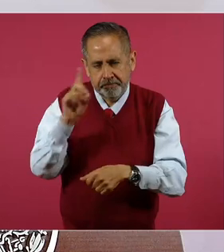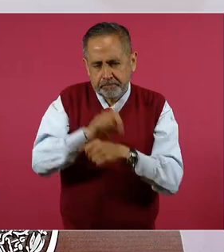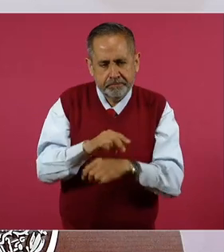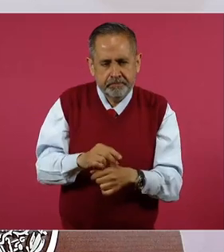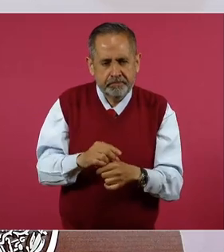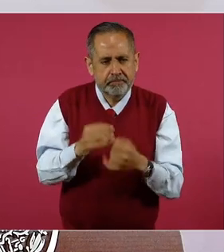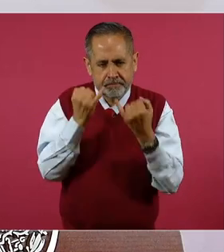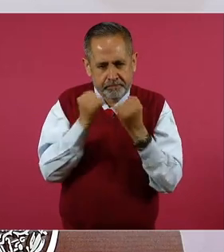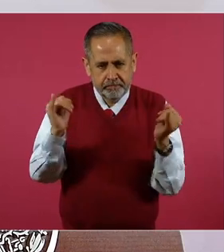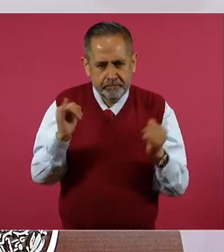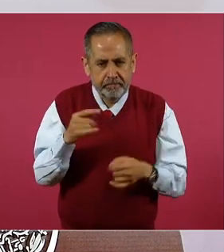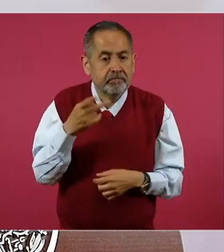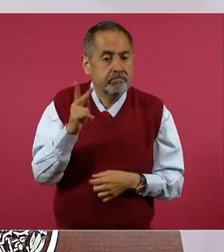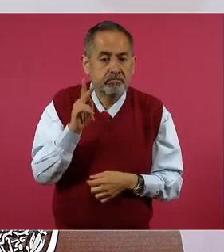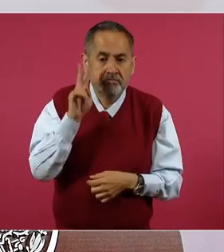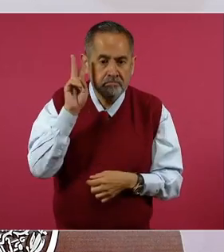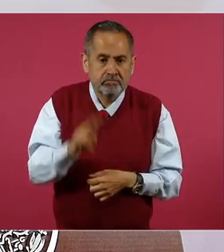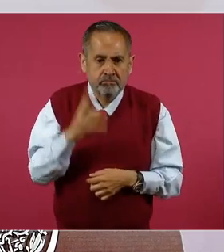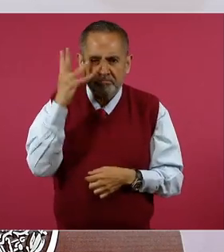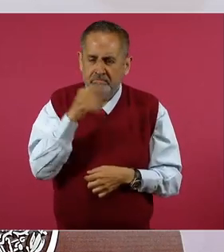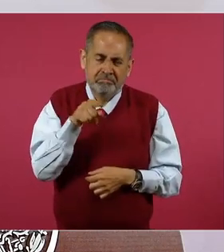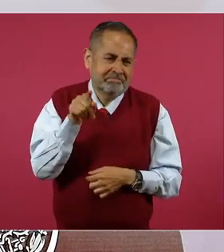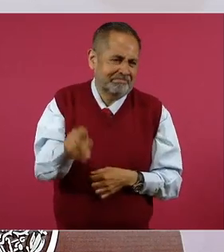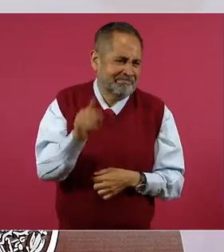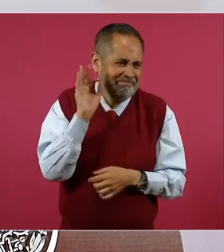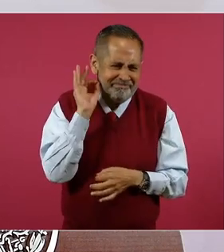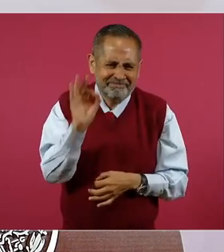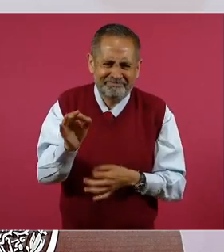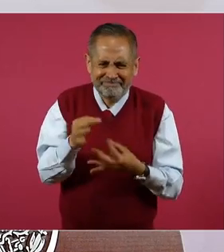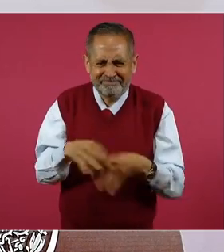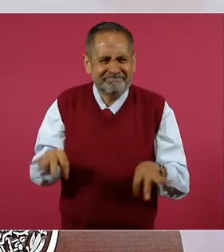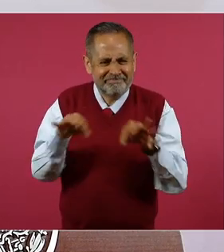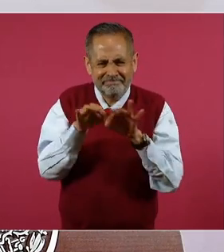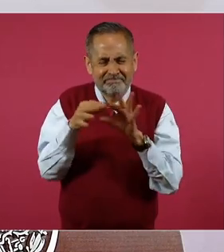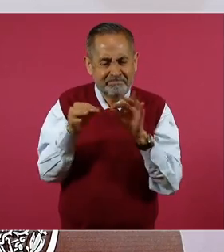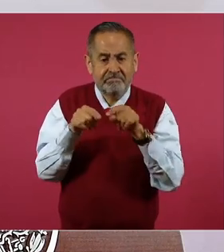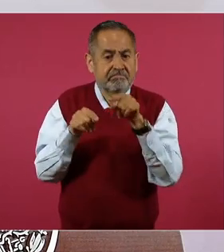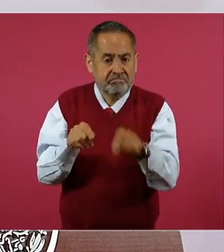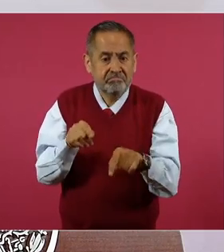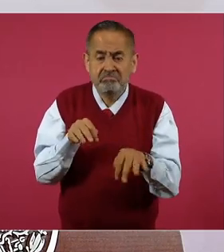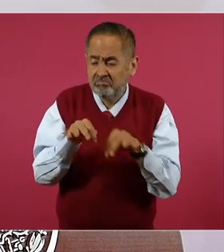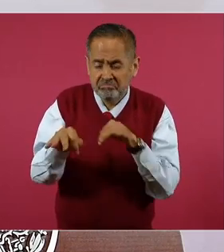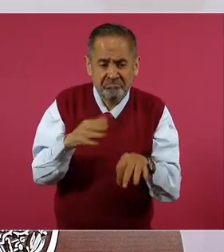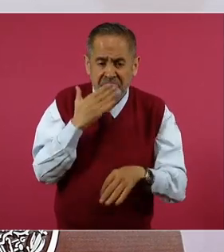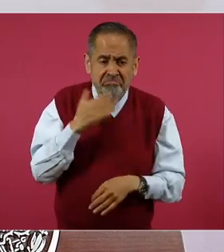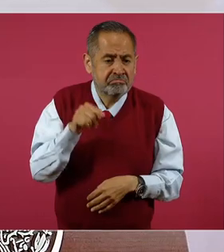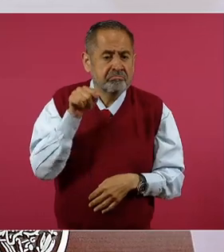obra muy importante, un trabajo de…